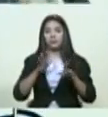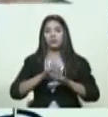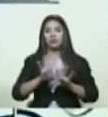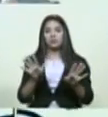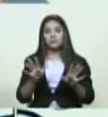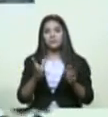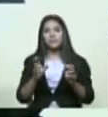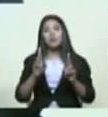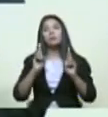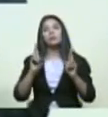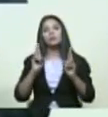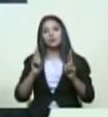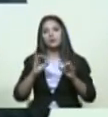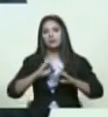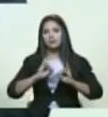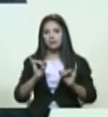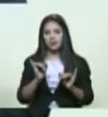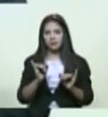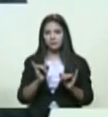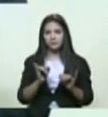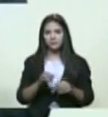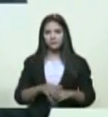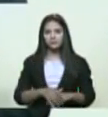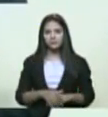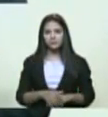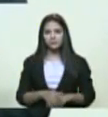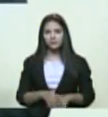sido, con la